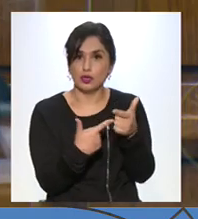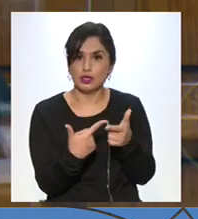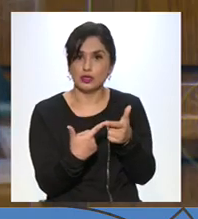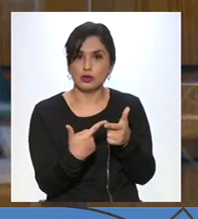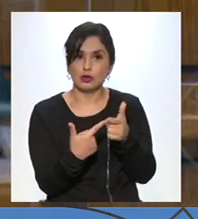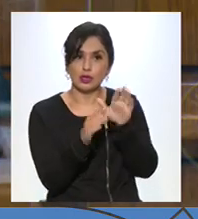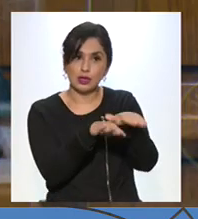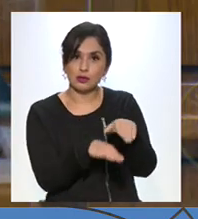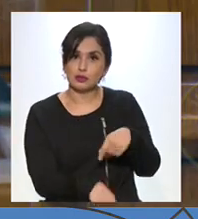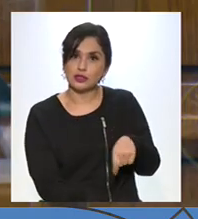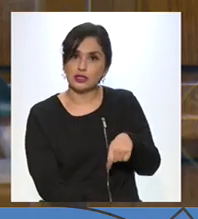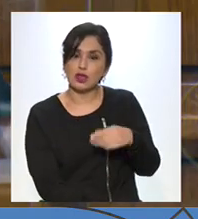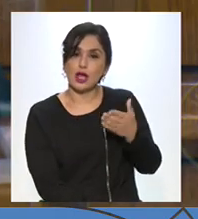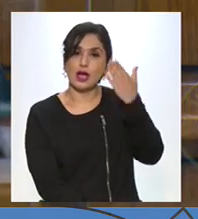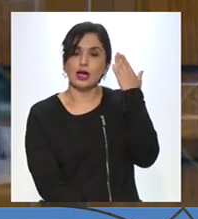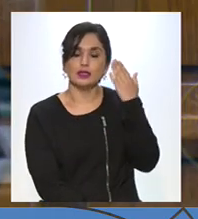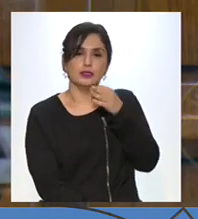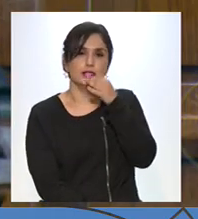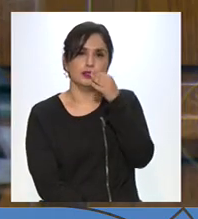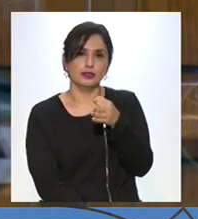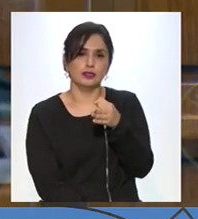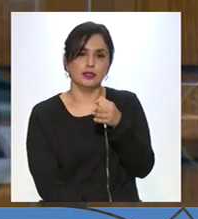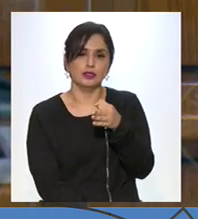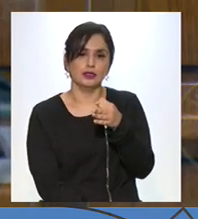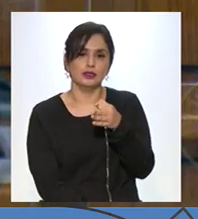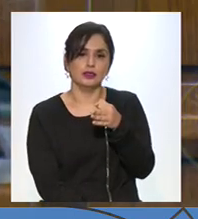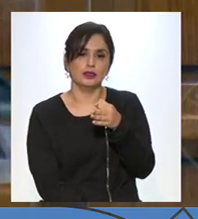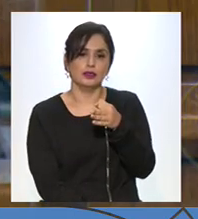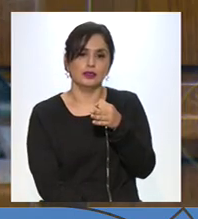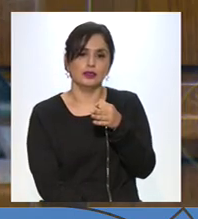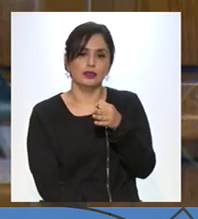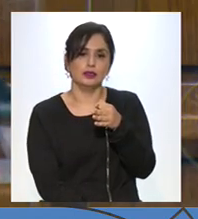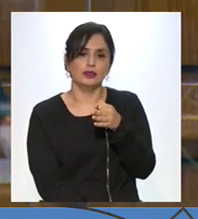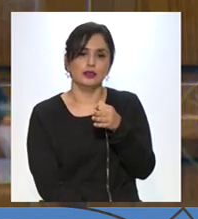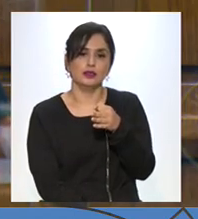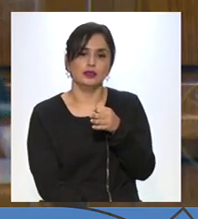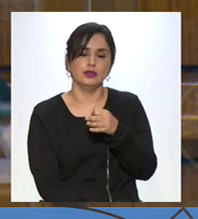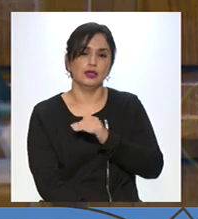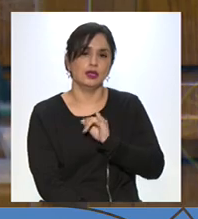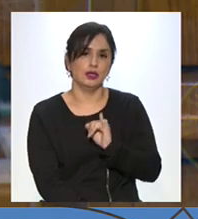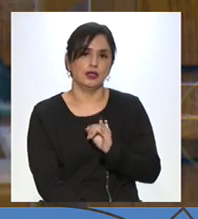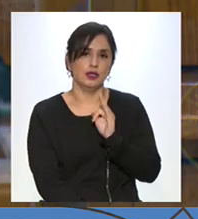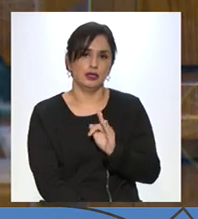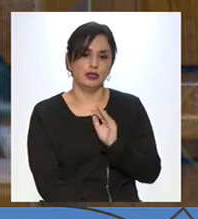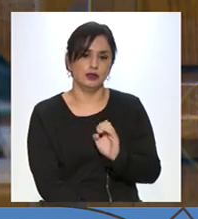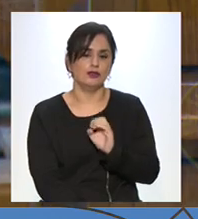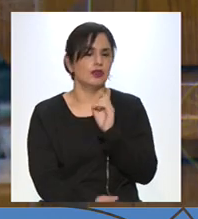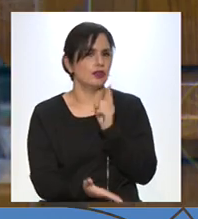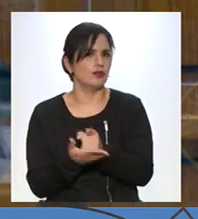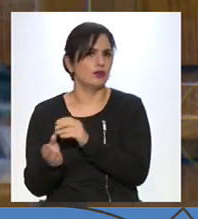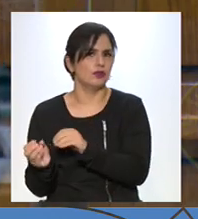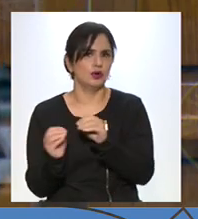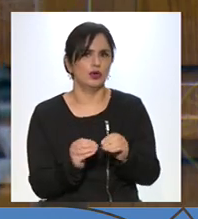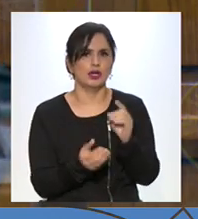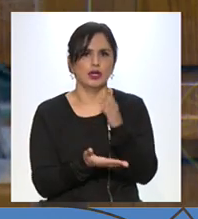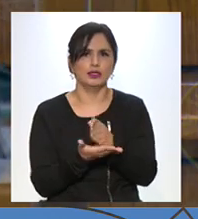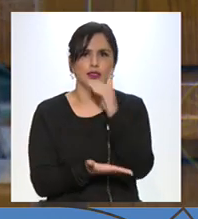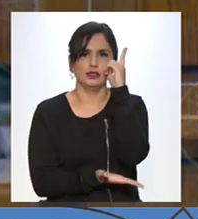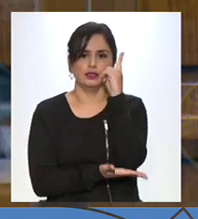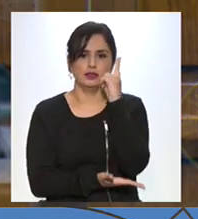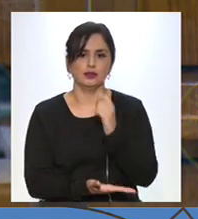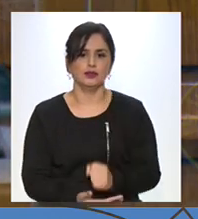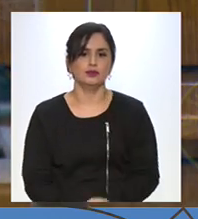senador, decía urbi et orbi que el IFE debía prolongarse hasta diciembre al